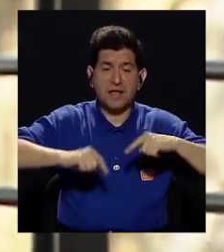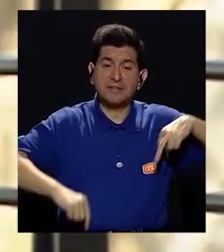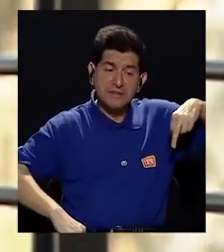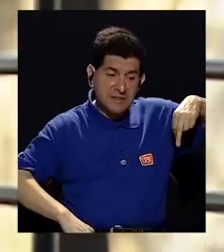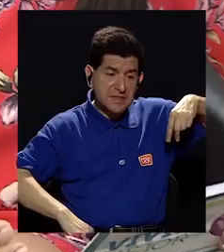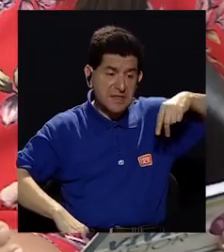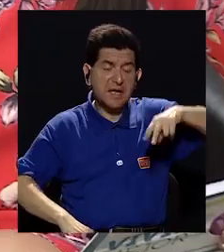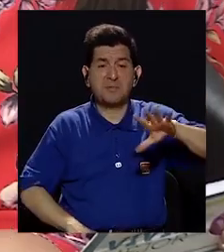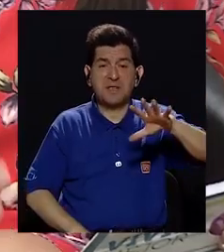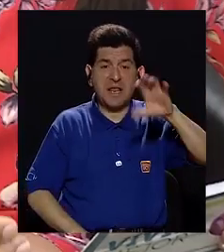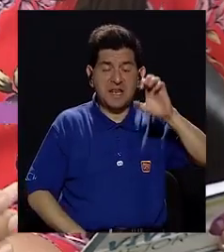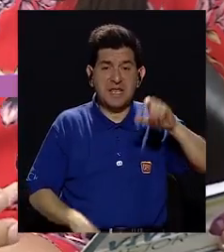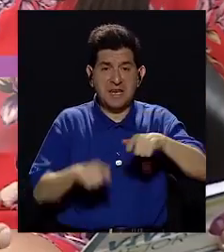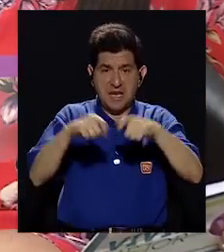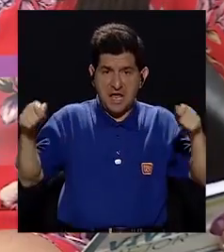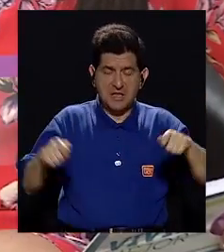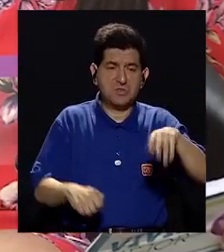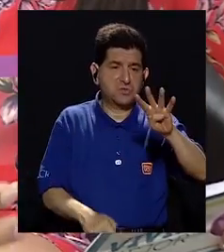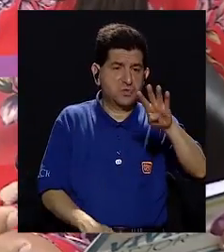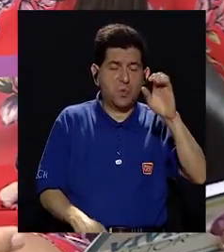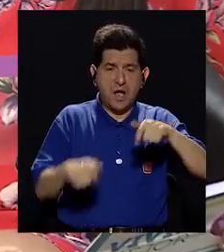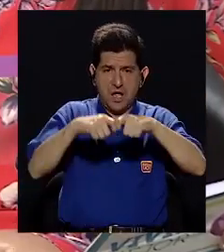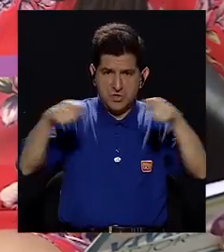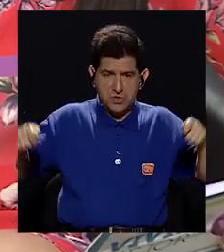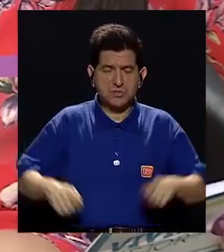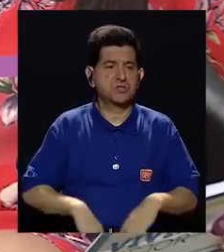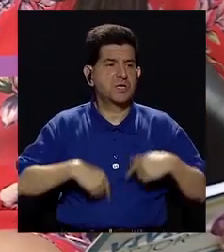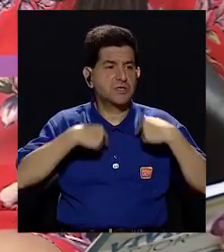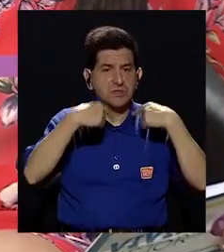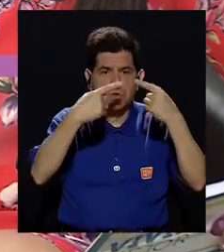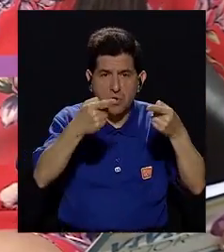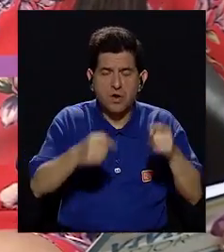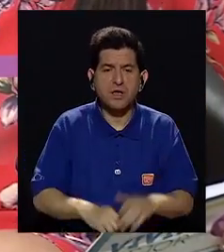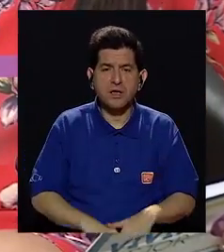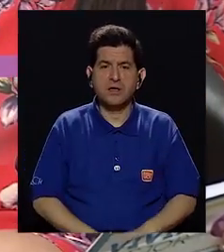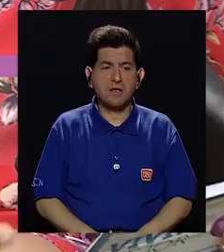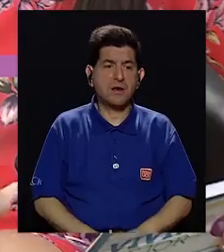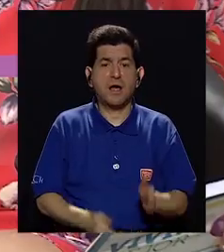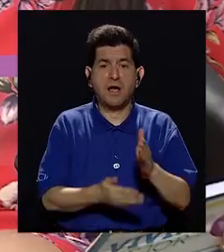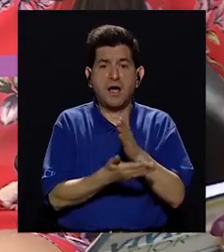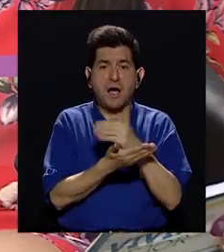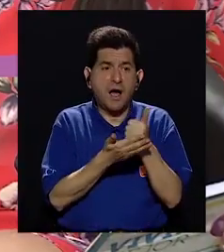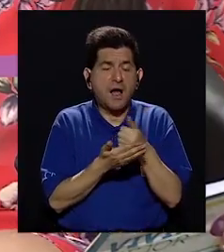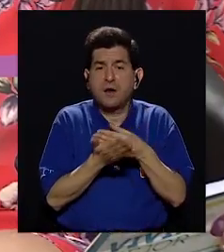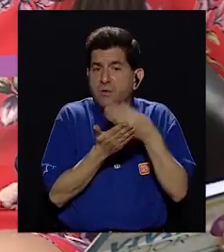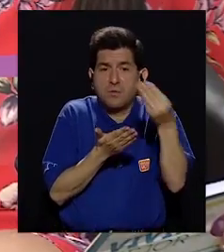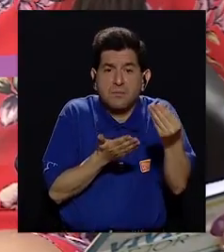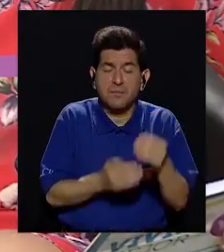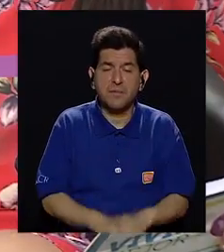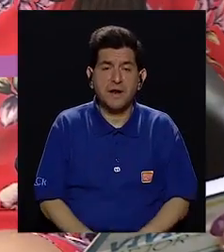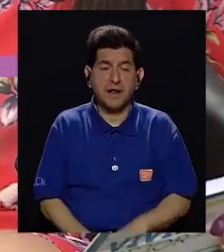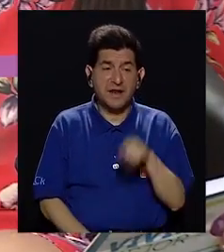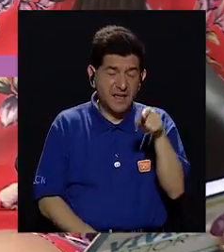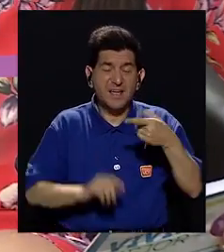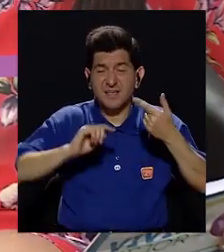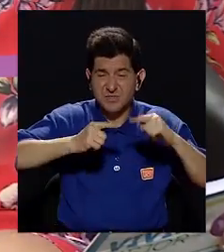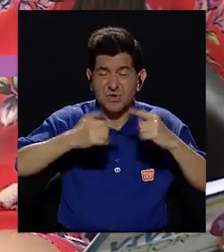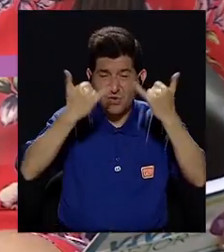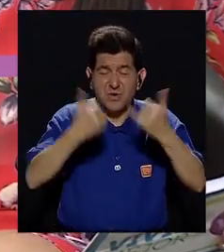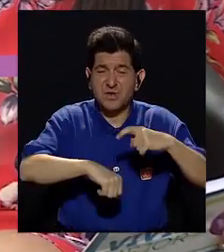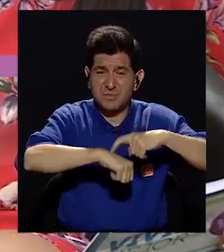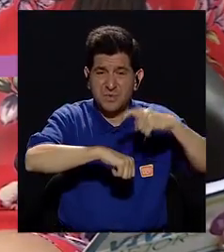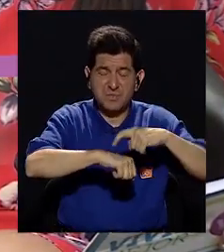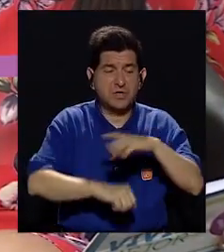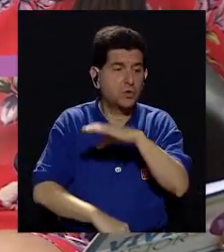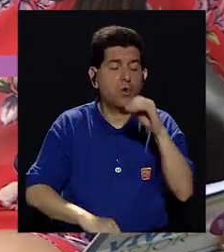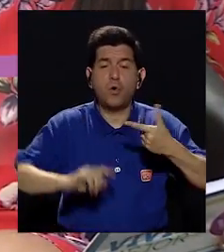ser caminar 500 metros, caminar 400 metros, ir a hacer los mandados, ya esto les provoca dolor. Y muchos de esos también